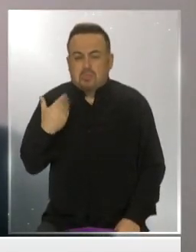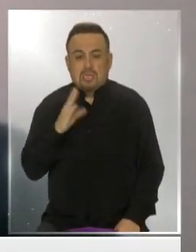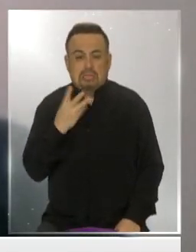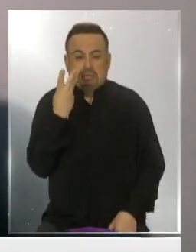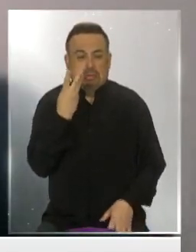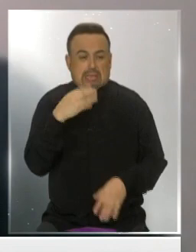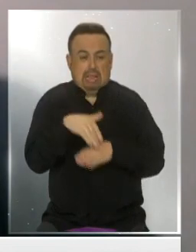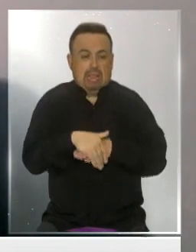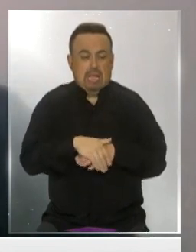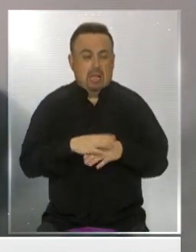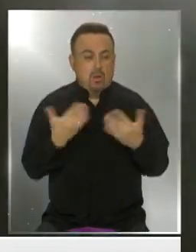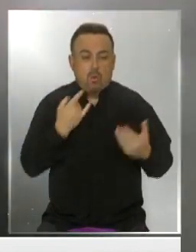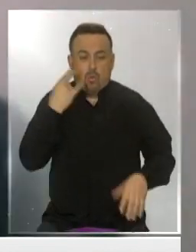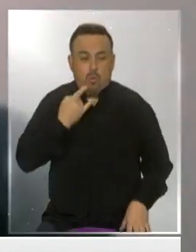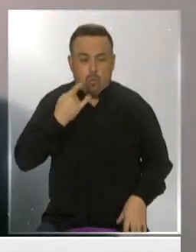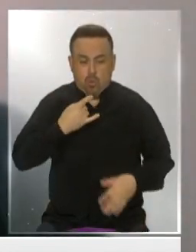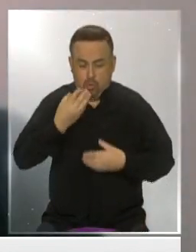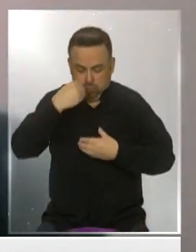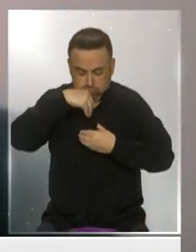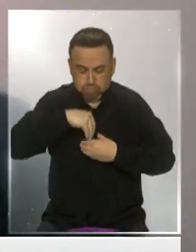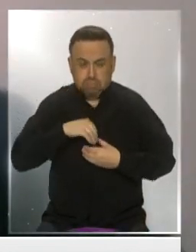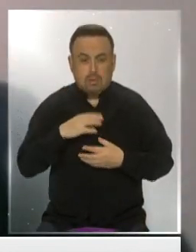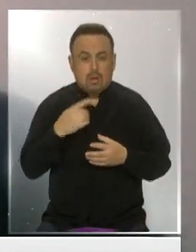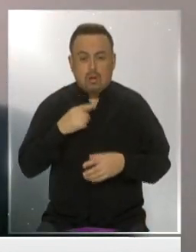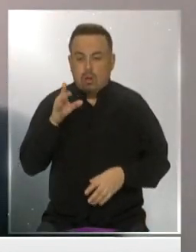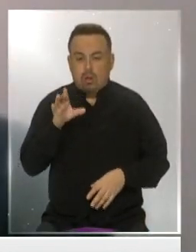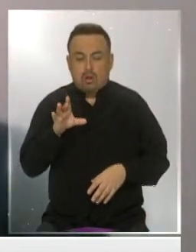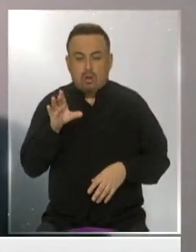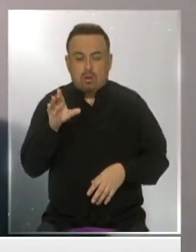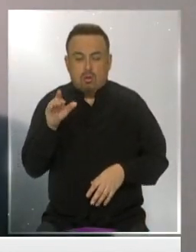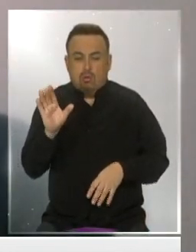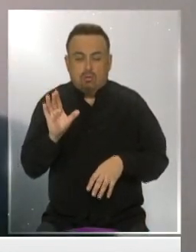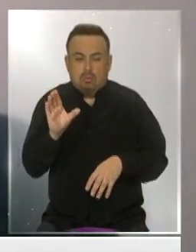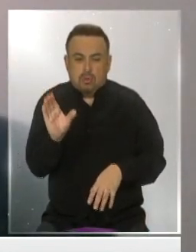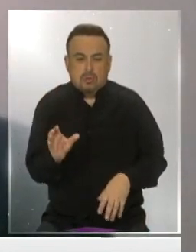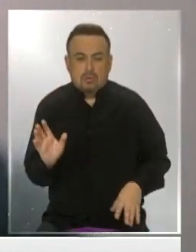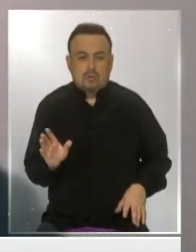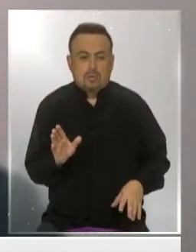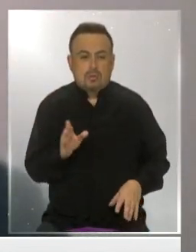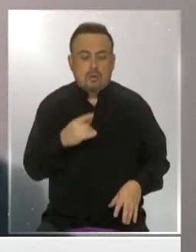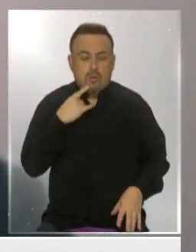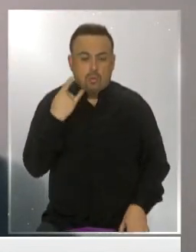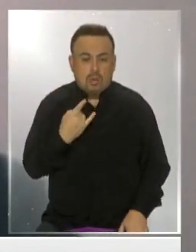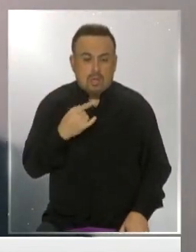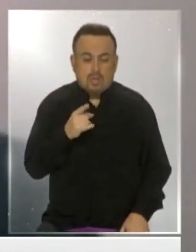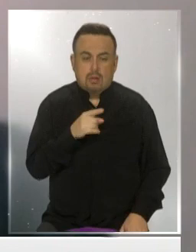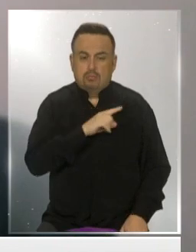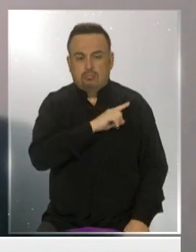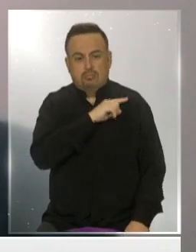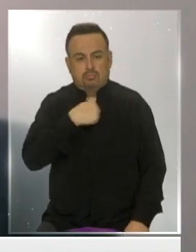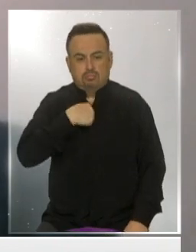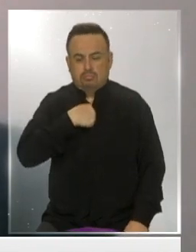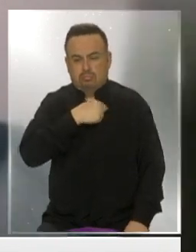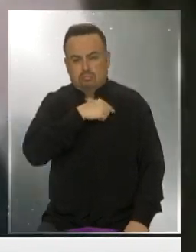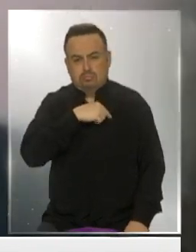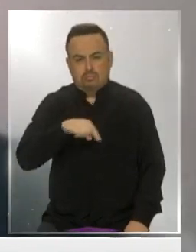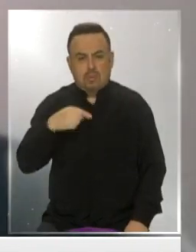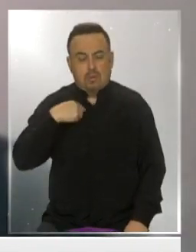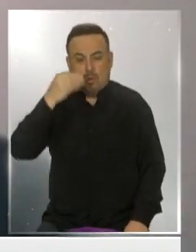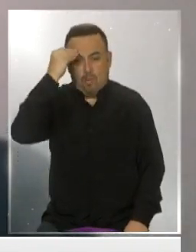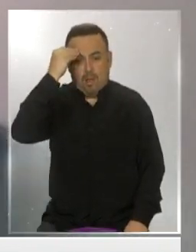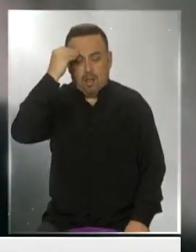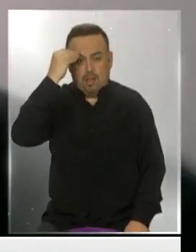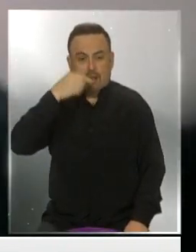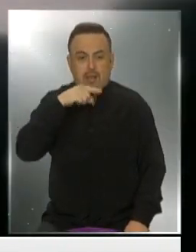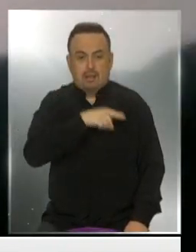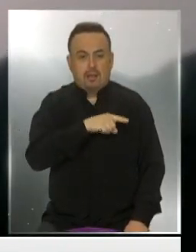requeríamos hacerle urgente una endoscopía digestiva a un paciente de la cuidado intensivo. Yo me acordaba de